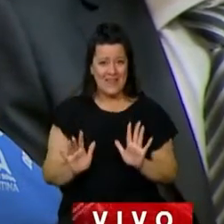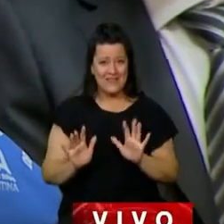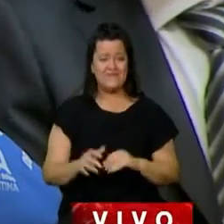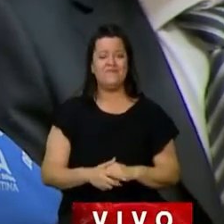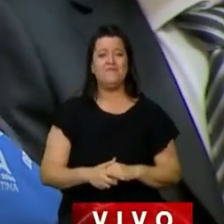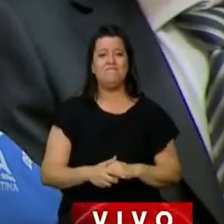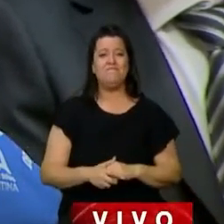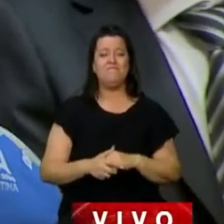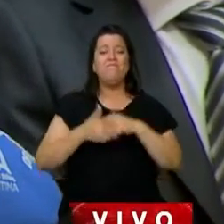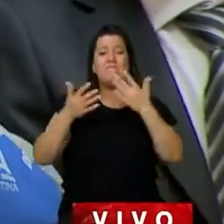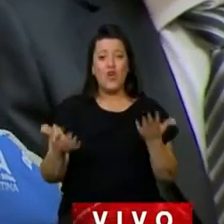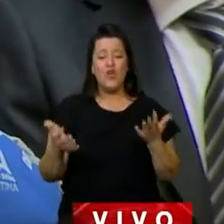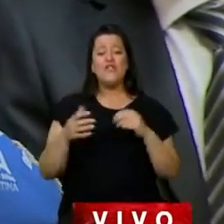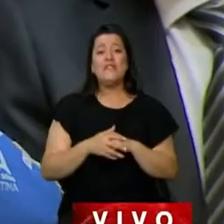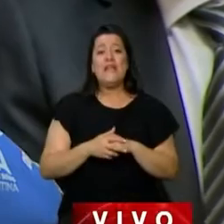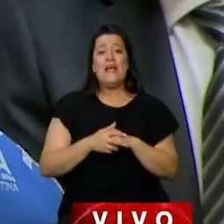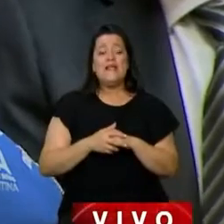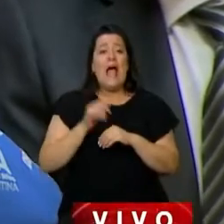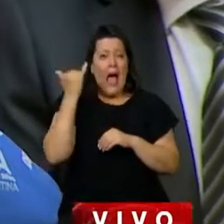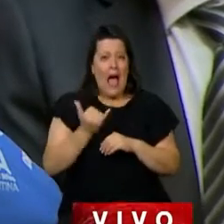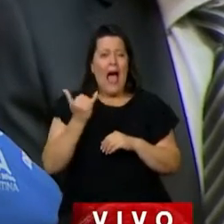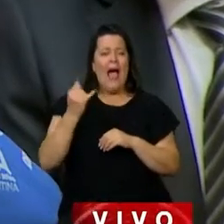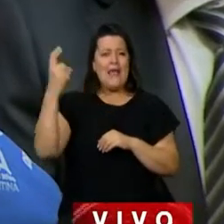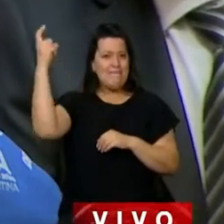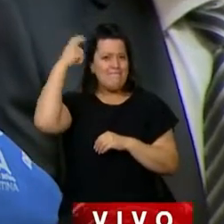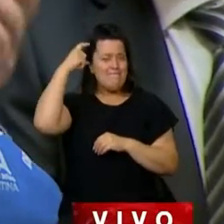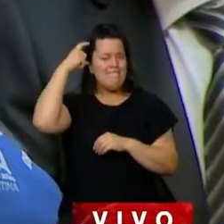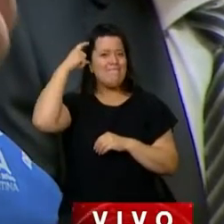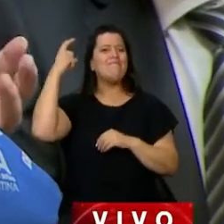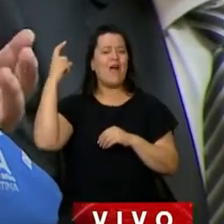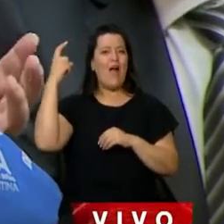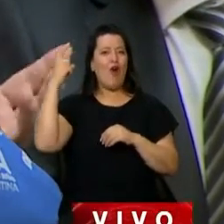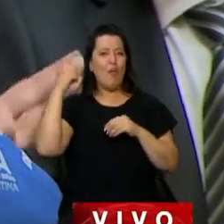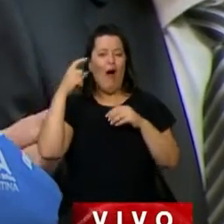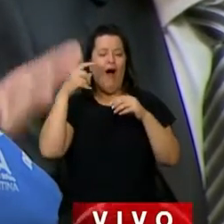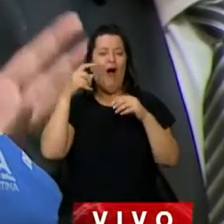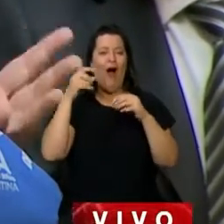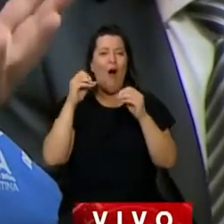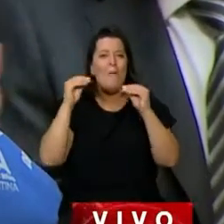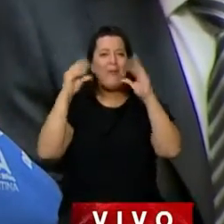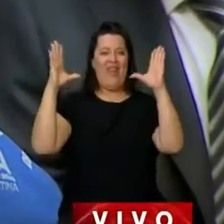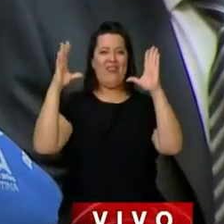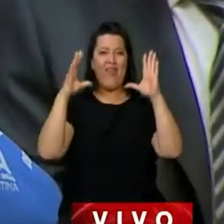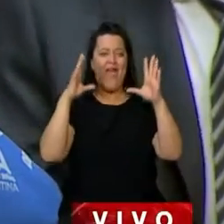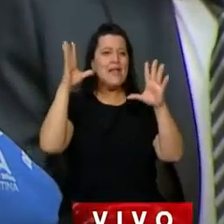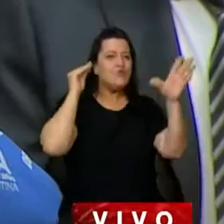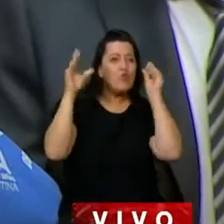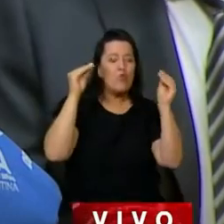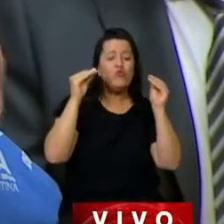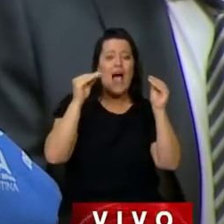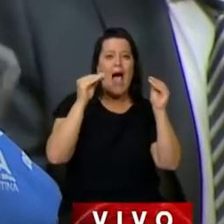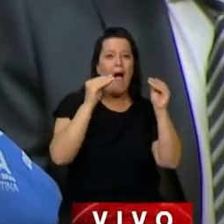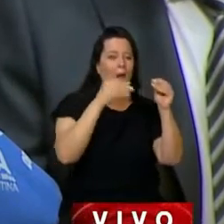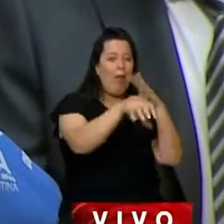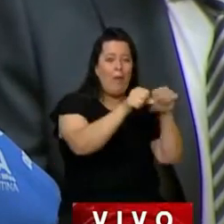Entonces, las áreas del lenguaje, decíamos, se activan escuchando. ¿Y qué le pasa a los niños o las niñas que nacen sordas?